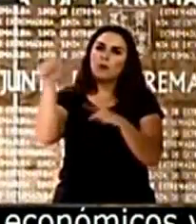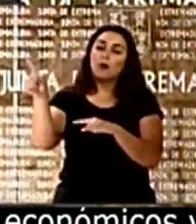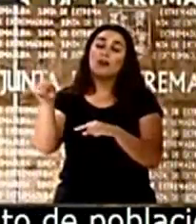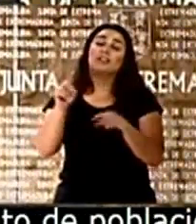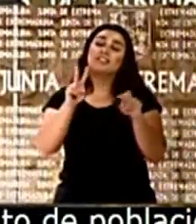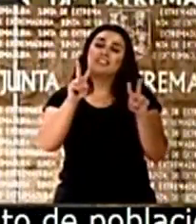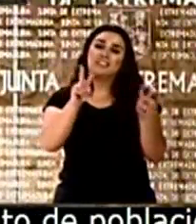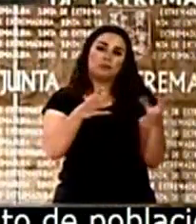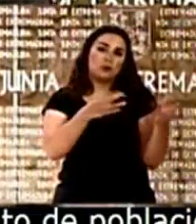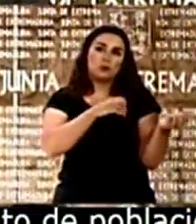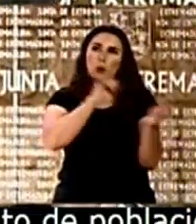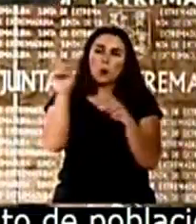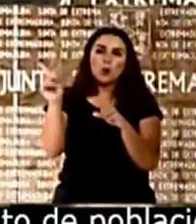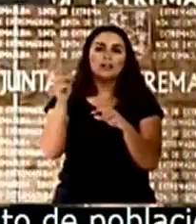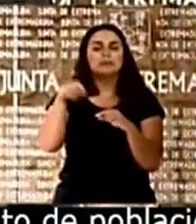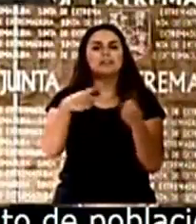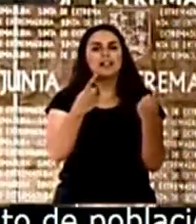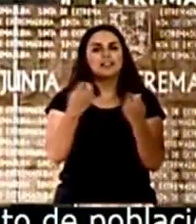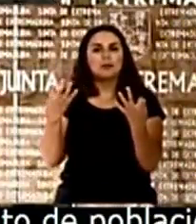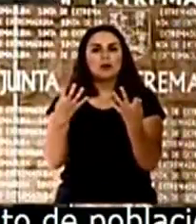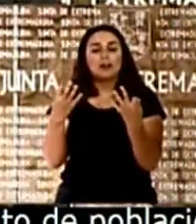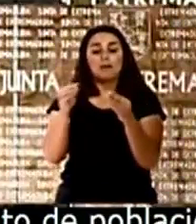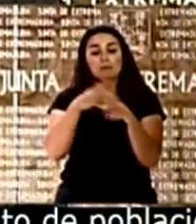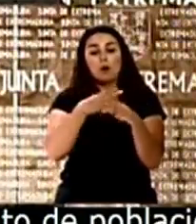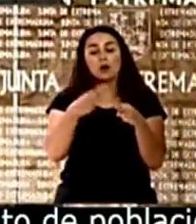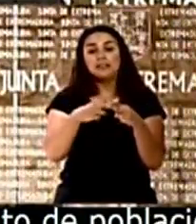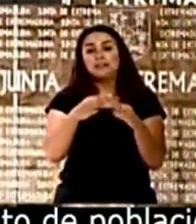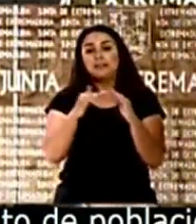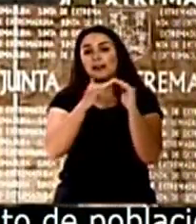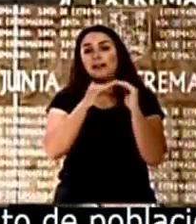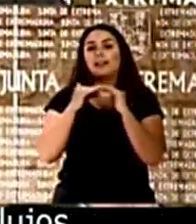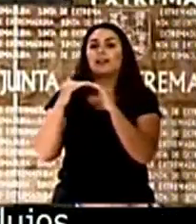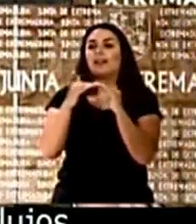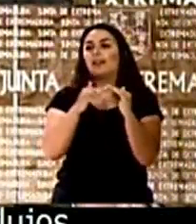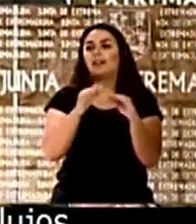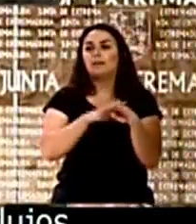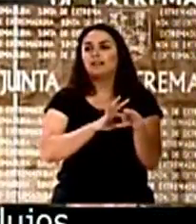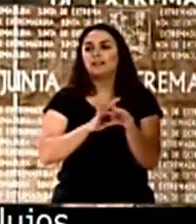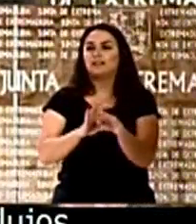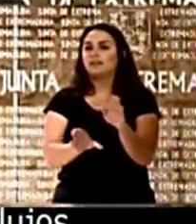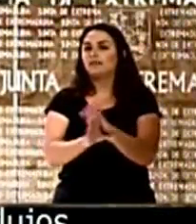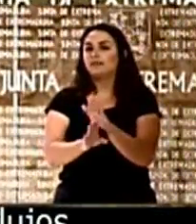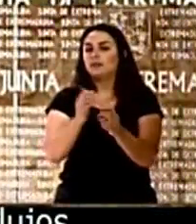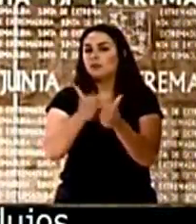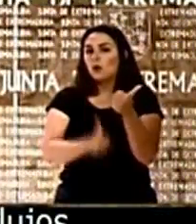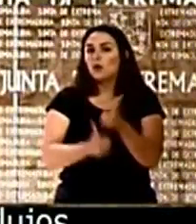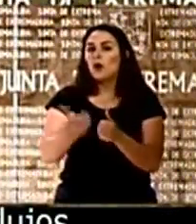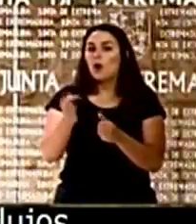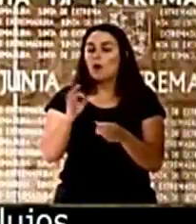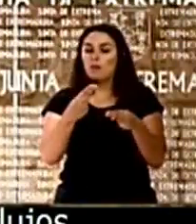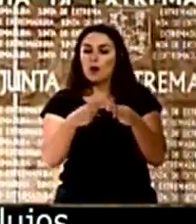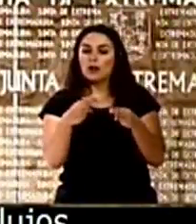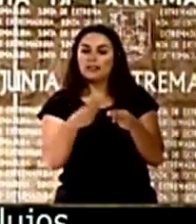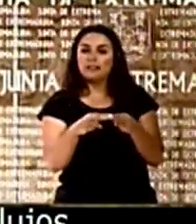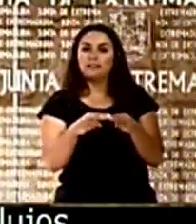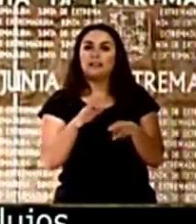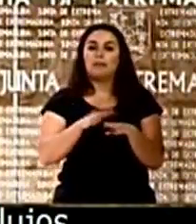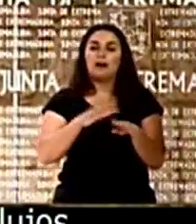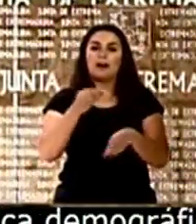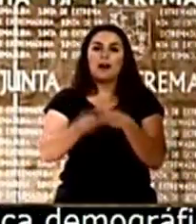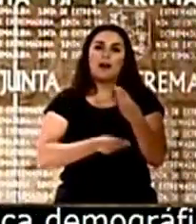migratorios, hablamos de la necesidad de alinear esta política demográfica, su seguimiento, su evaluación, con las propias políticas de